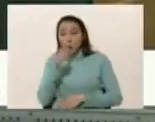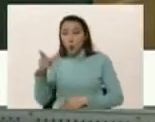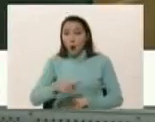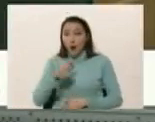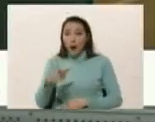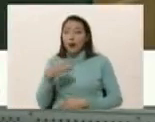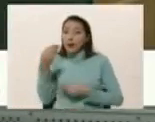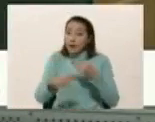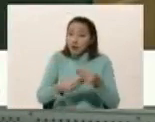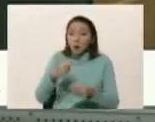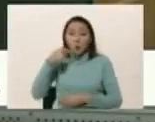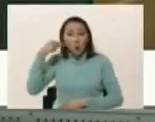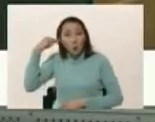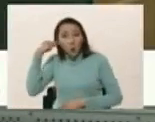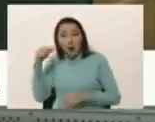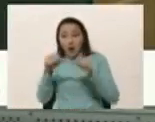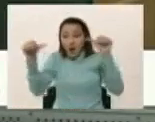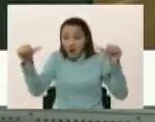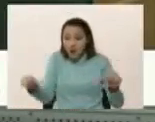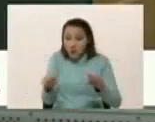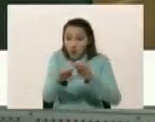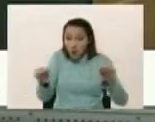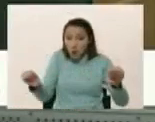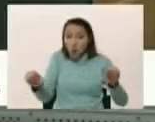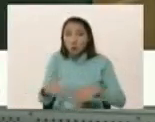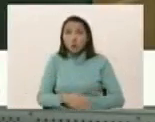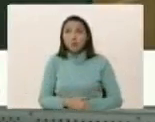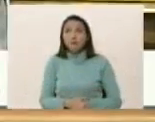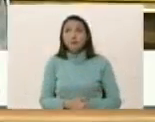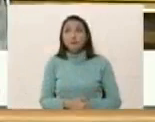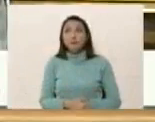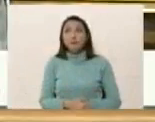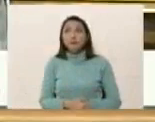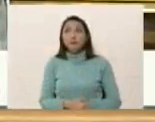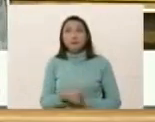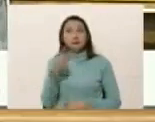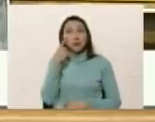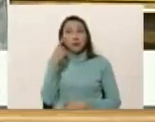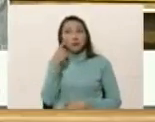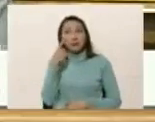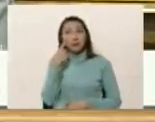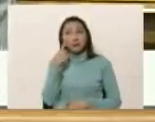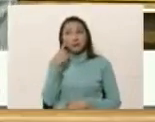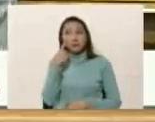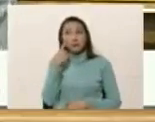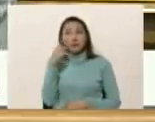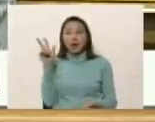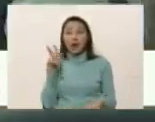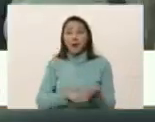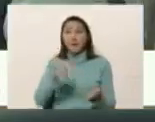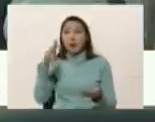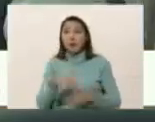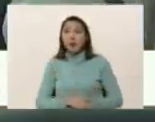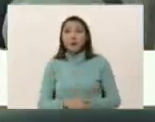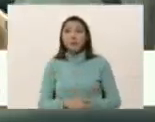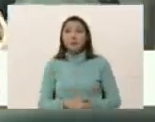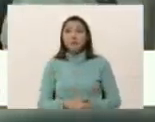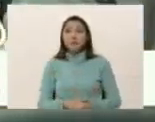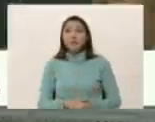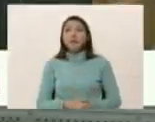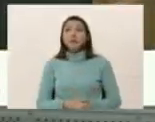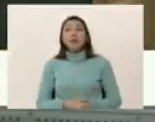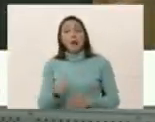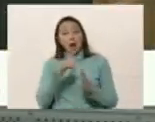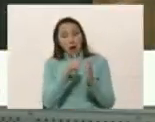enfoque de género en el sistema educativo en consideración el epígrafe aprobado en siguiente artículo